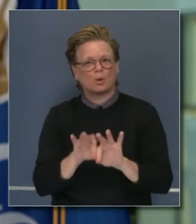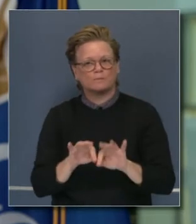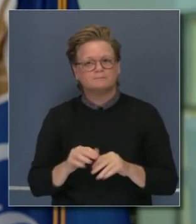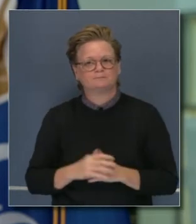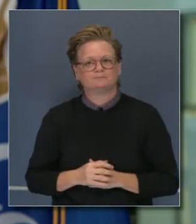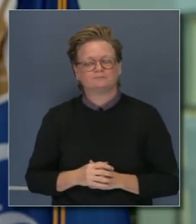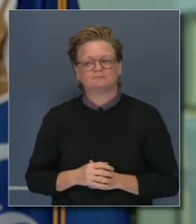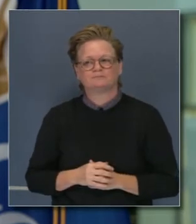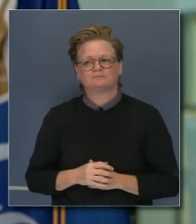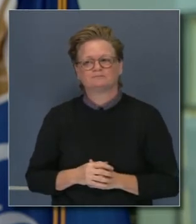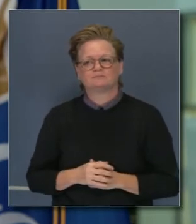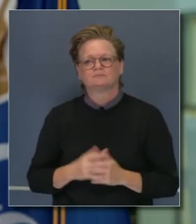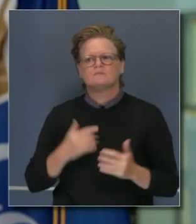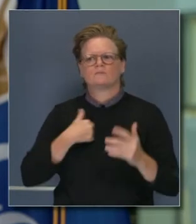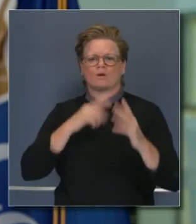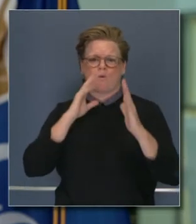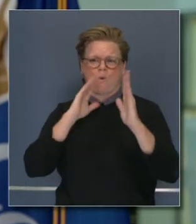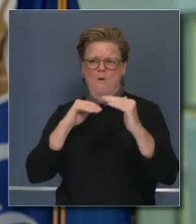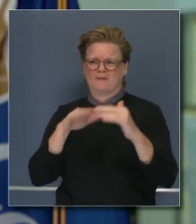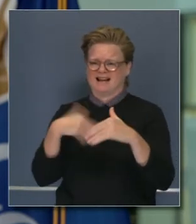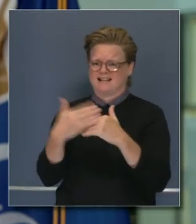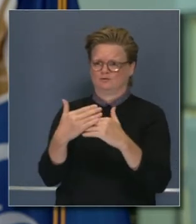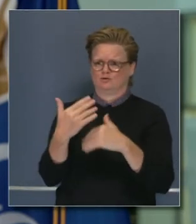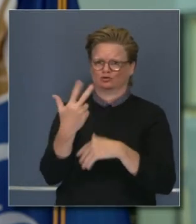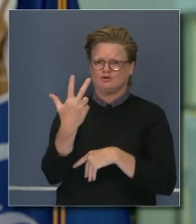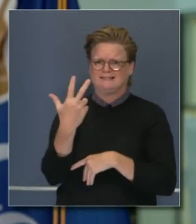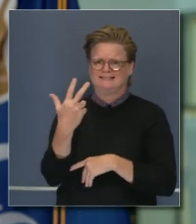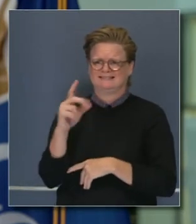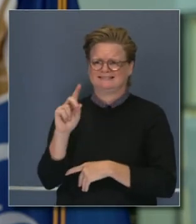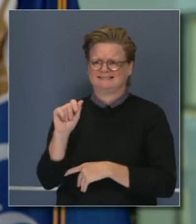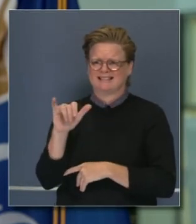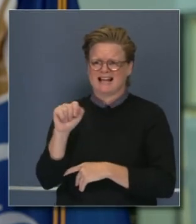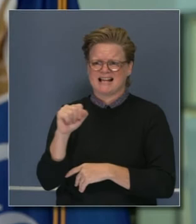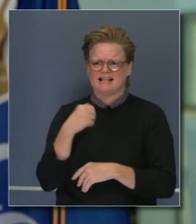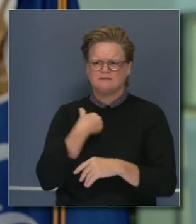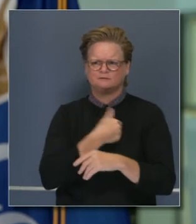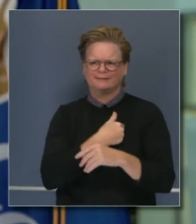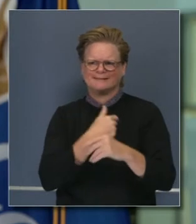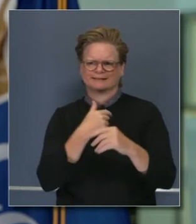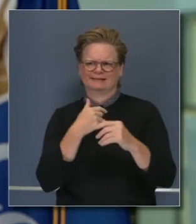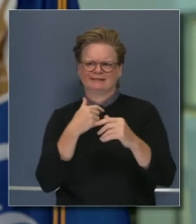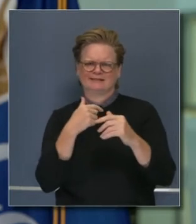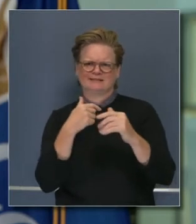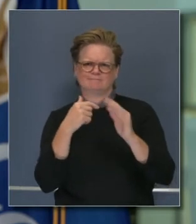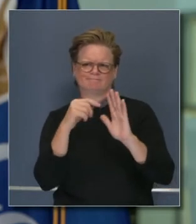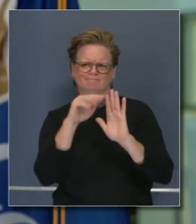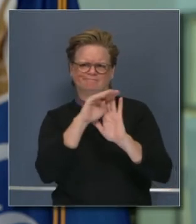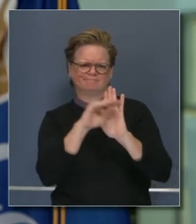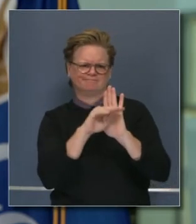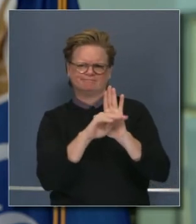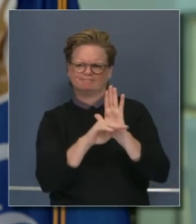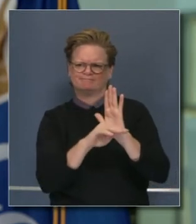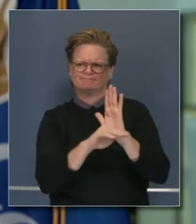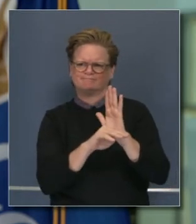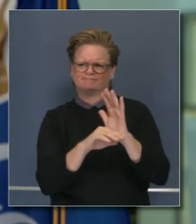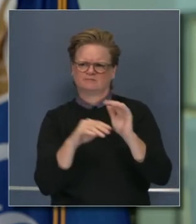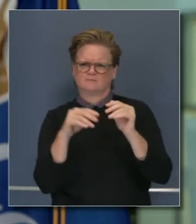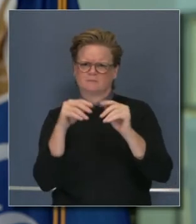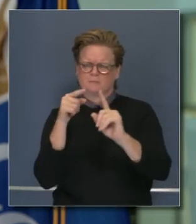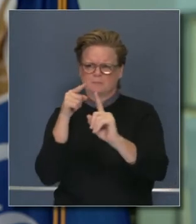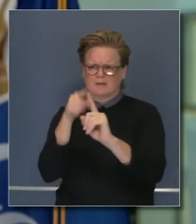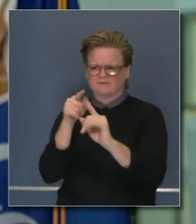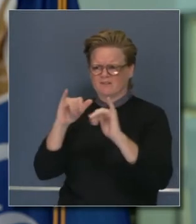legislativo, que casi hemos concluido y esperamos poder ratificar en los próximos 3 días, que permitirán que más de nuestras